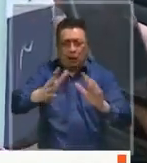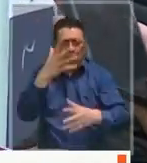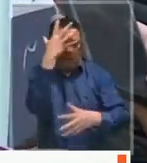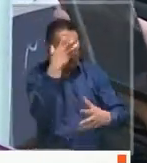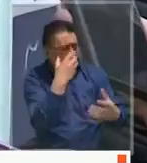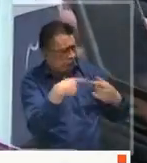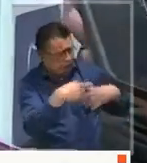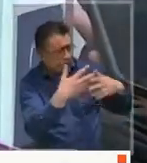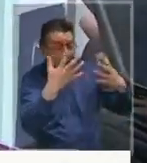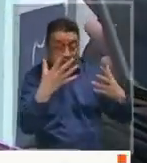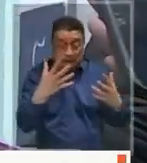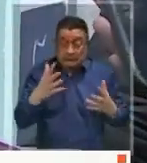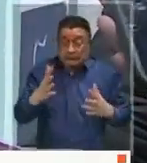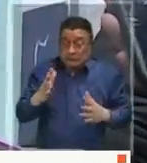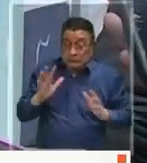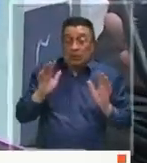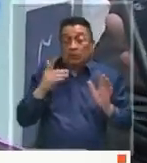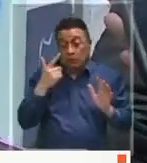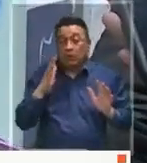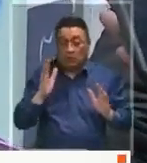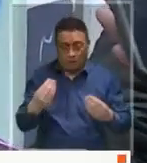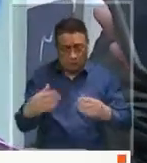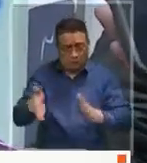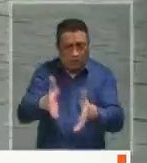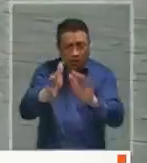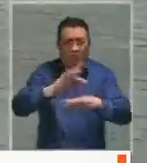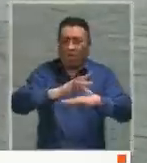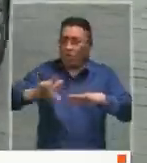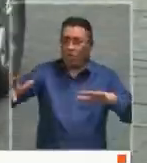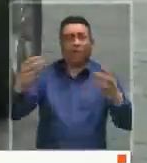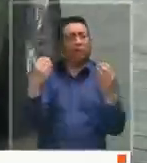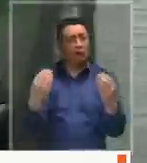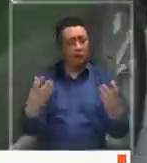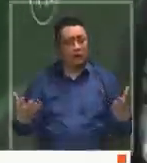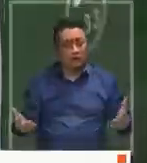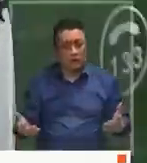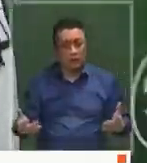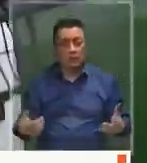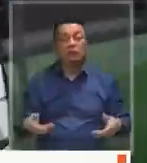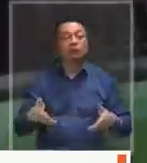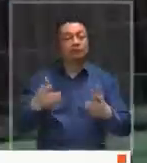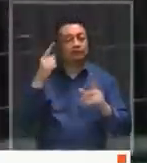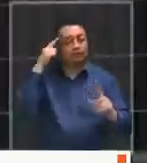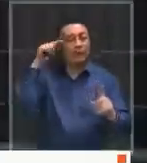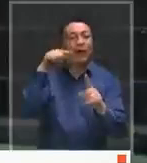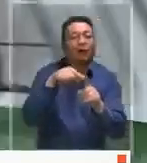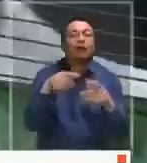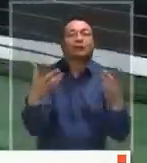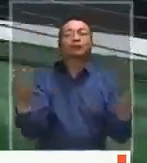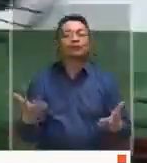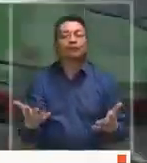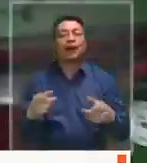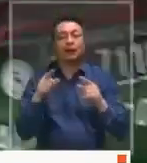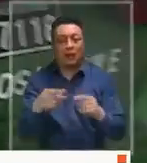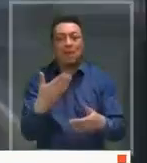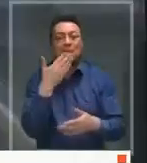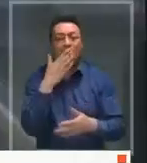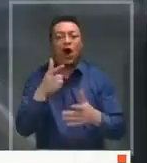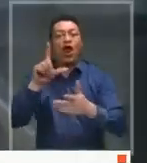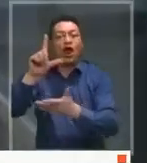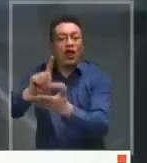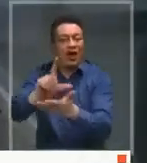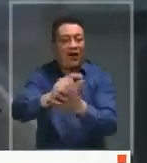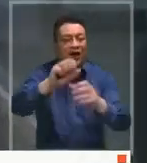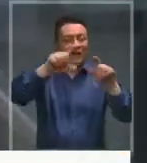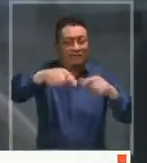enojaban, pero me parece súper bien porque la calle está súper despejada. Operativos que tienen el objetivo de dar mayor seguridad a locatarios, turistas y también